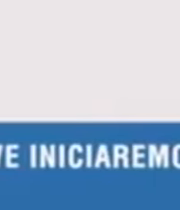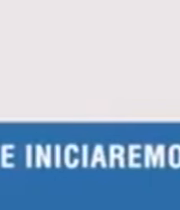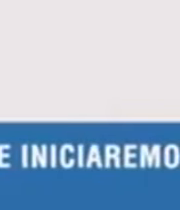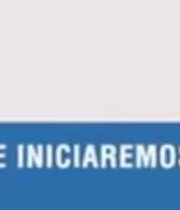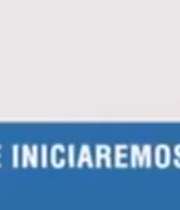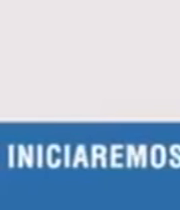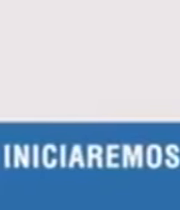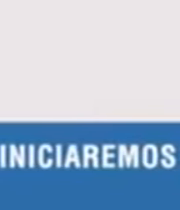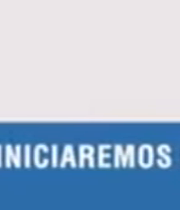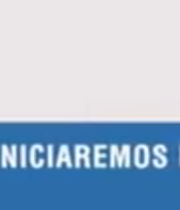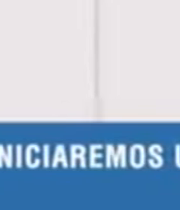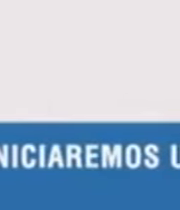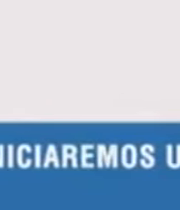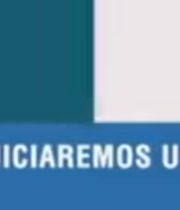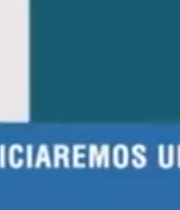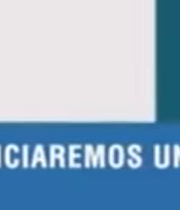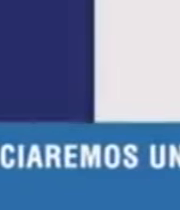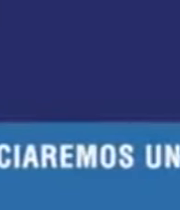ah